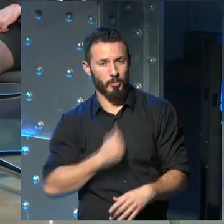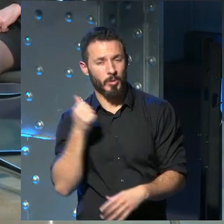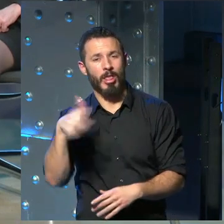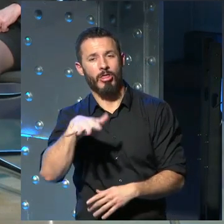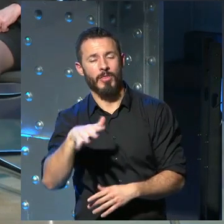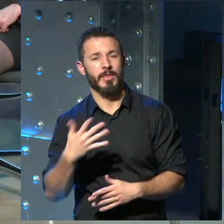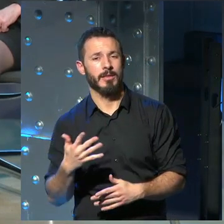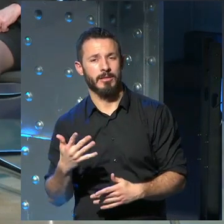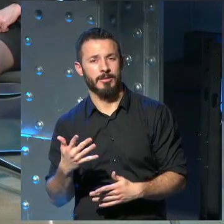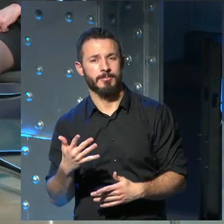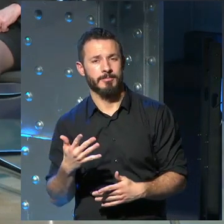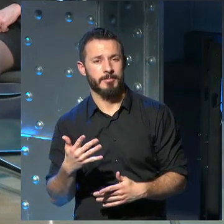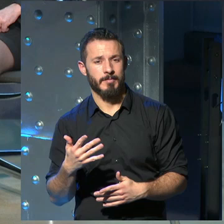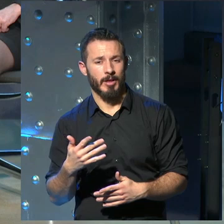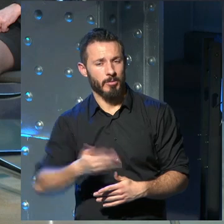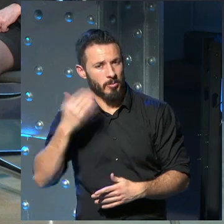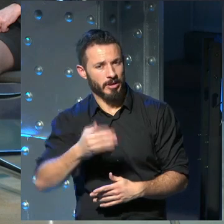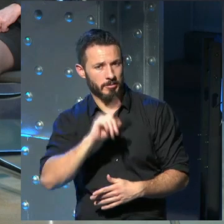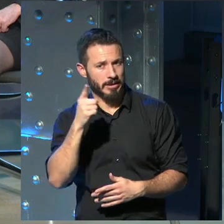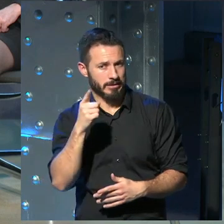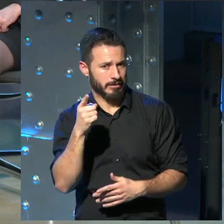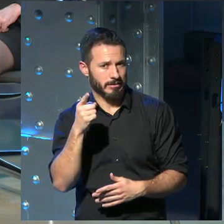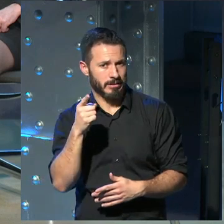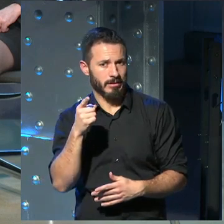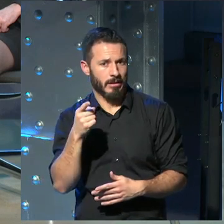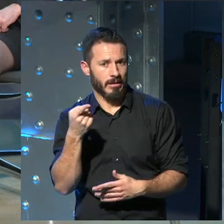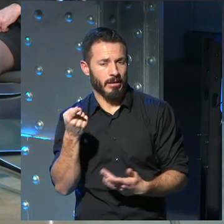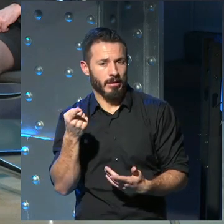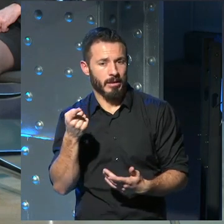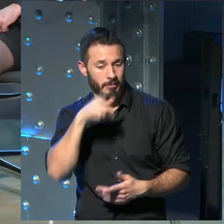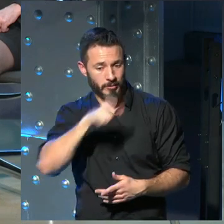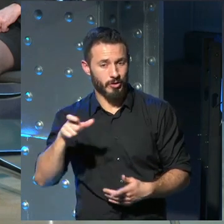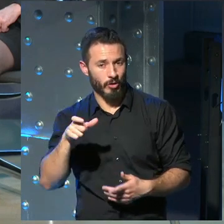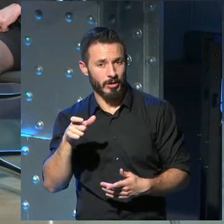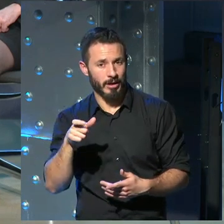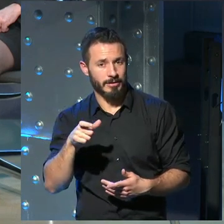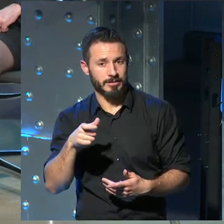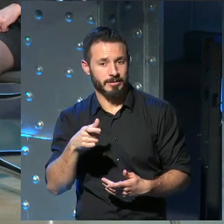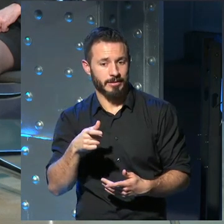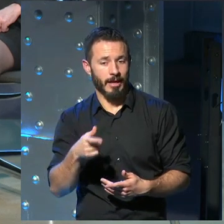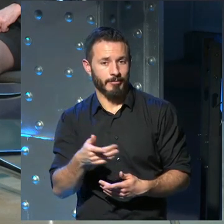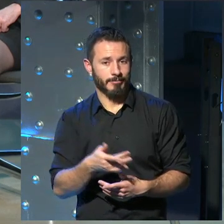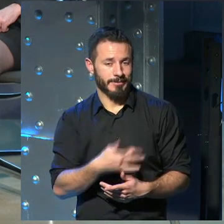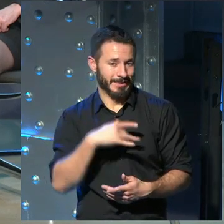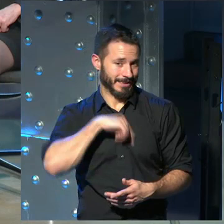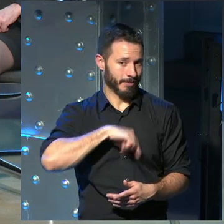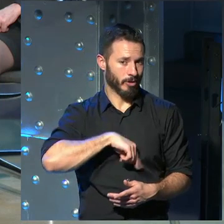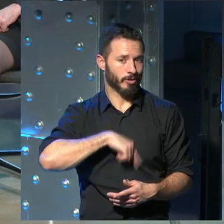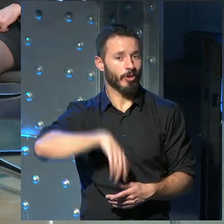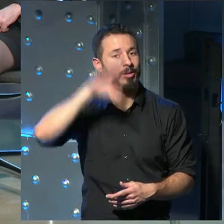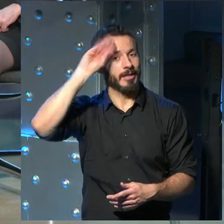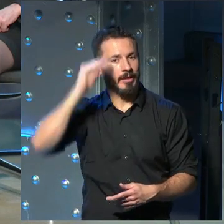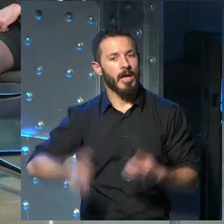está en lo más importante, diría yo, que tenemos las personas, además del corazón, que es nuestra inteligencia,